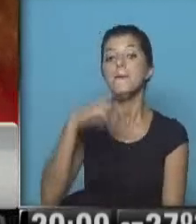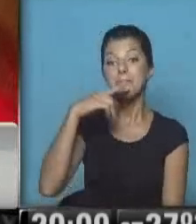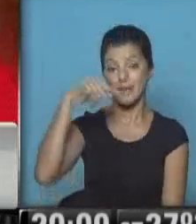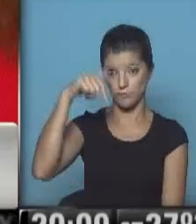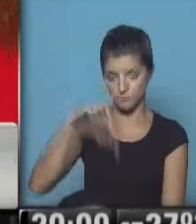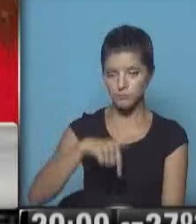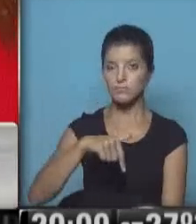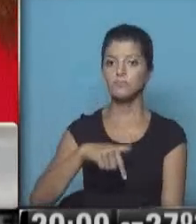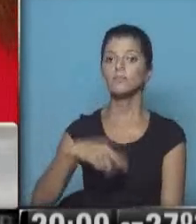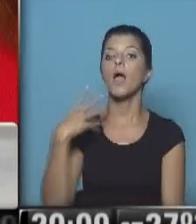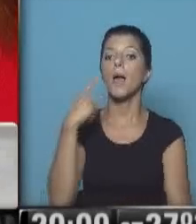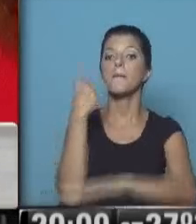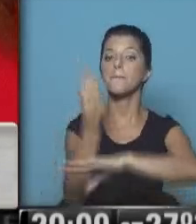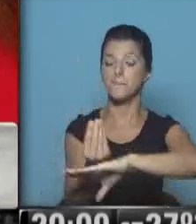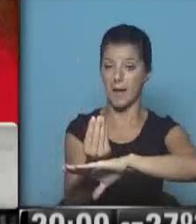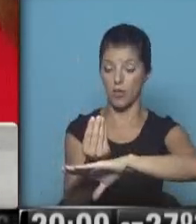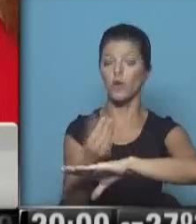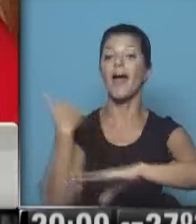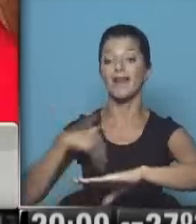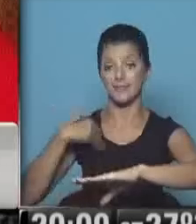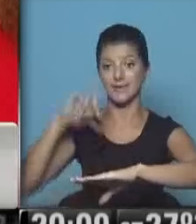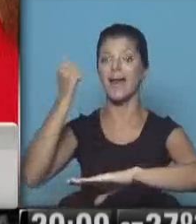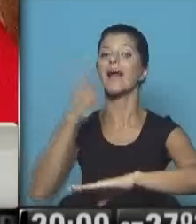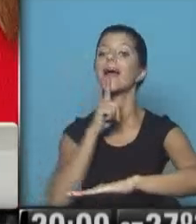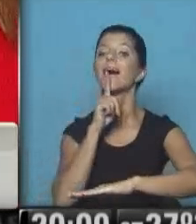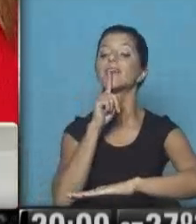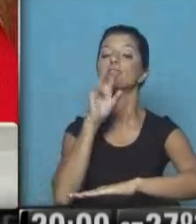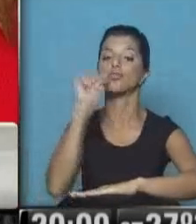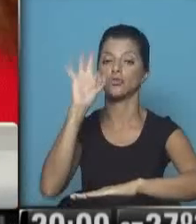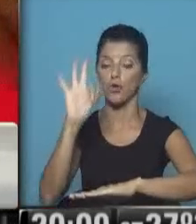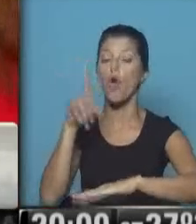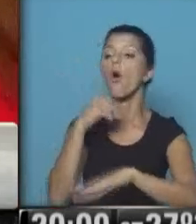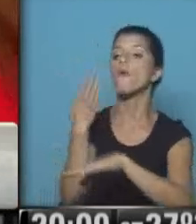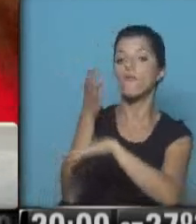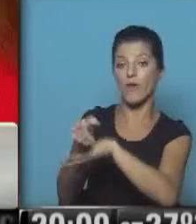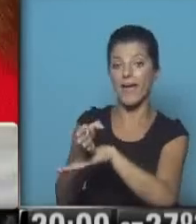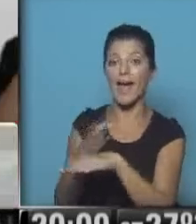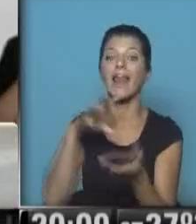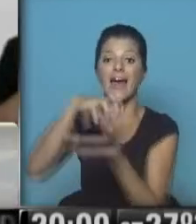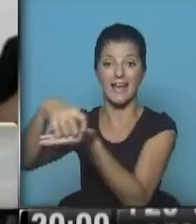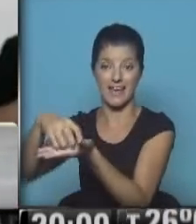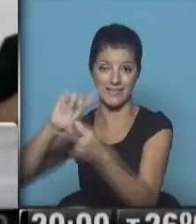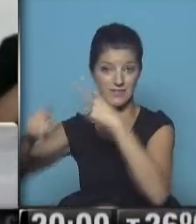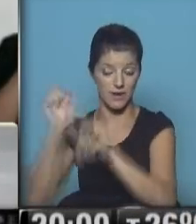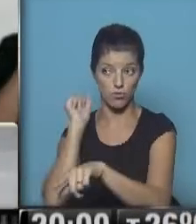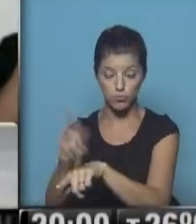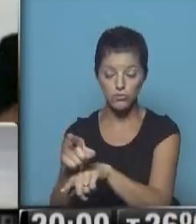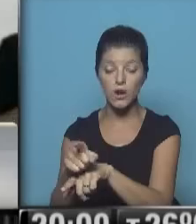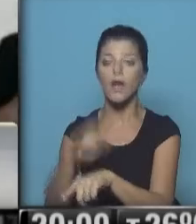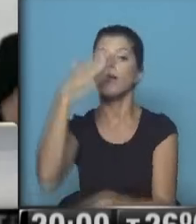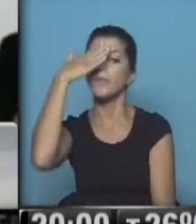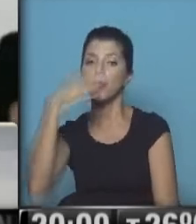embajadora Argentina en Reino Unido Alicia Castro asistió a la cancillería de ese país al ser citada luego de las